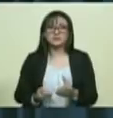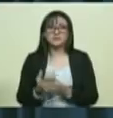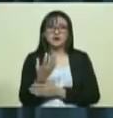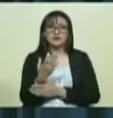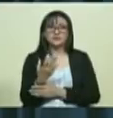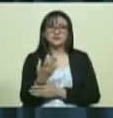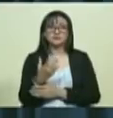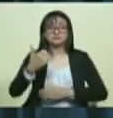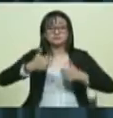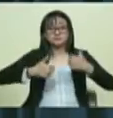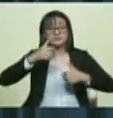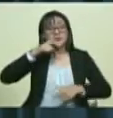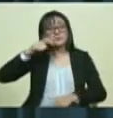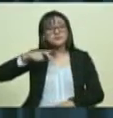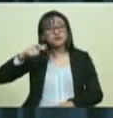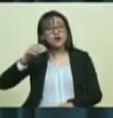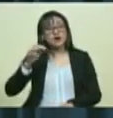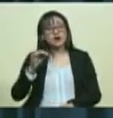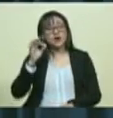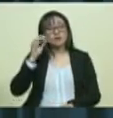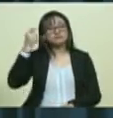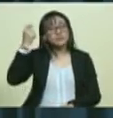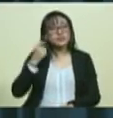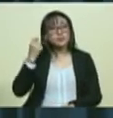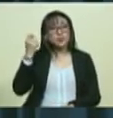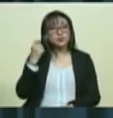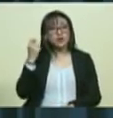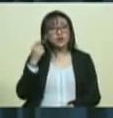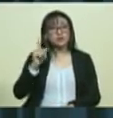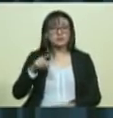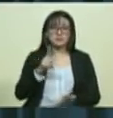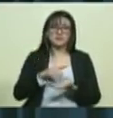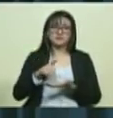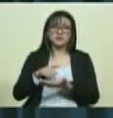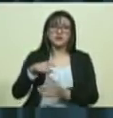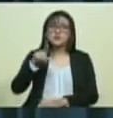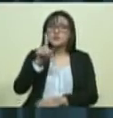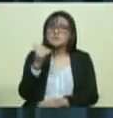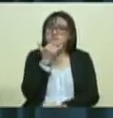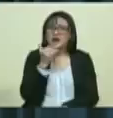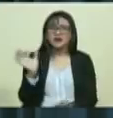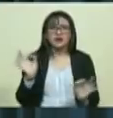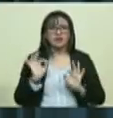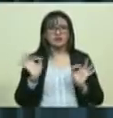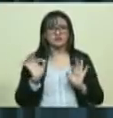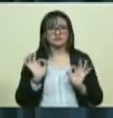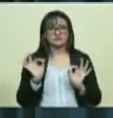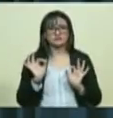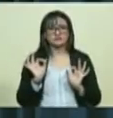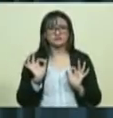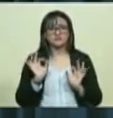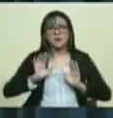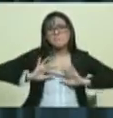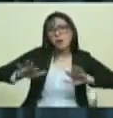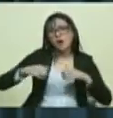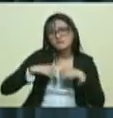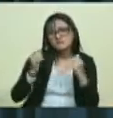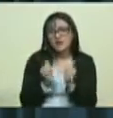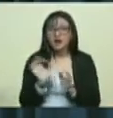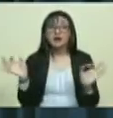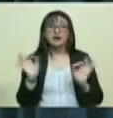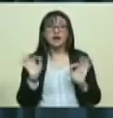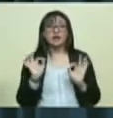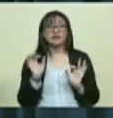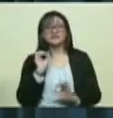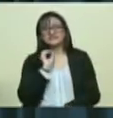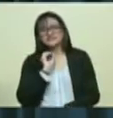candidatos también a los consejos legislativos estadales ni un solo percance ni un empujón ni una